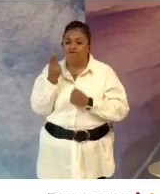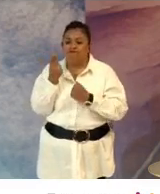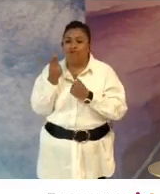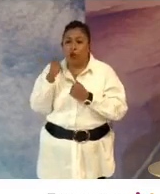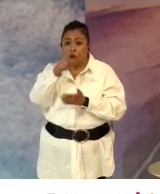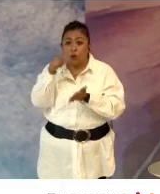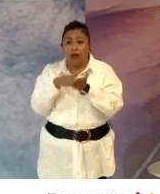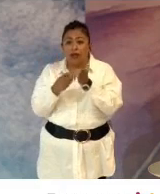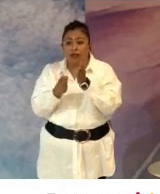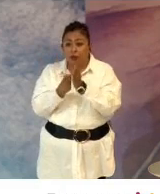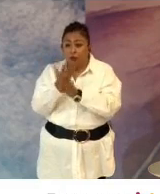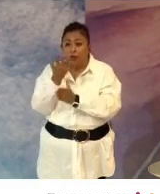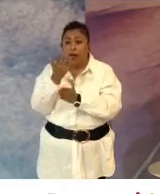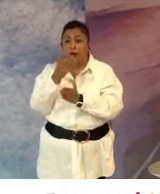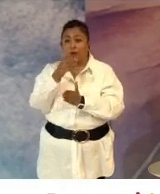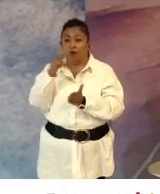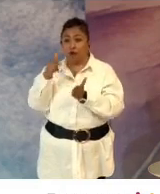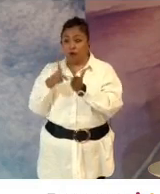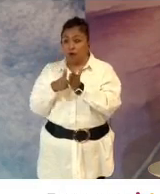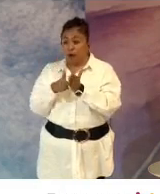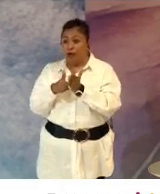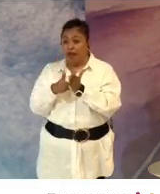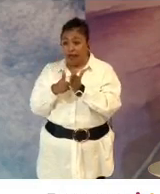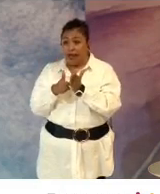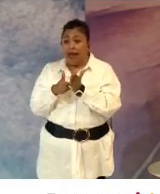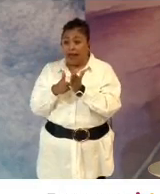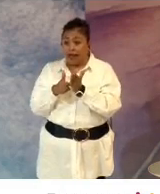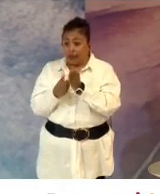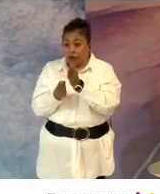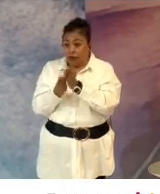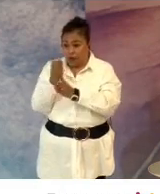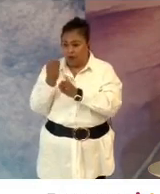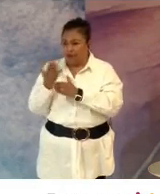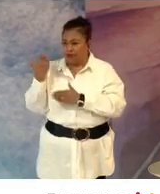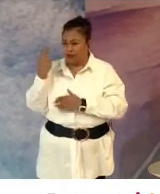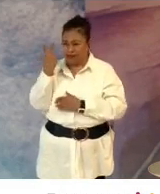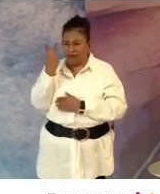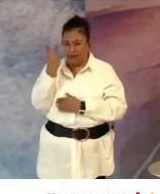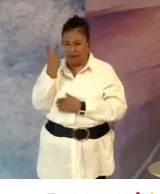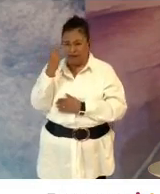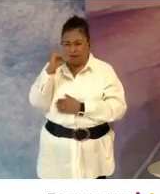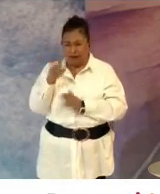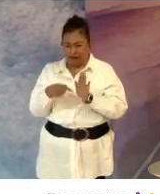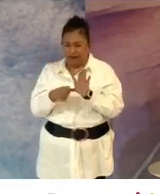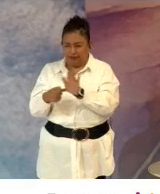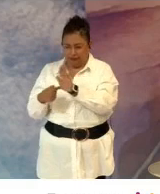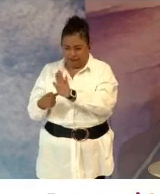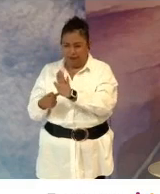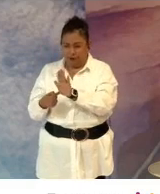nuevos espacios, necesitamos nuevos espacios. Y les mostré dos imágenes, ¿no?